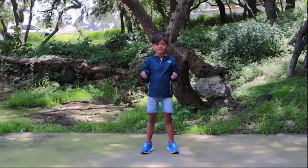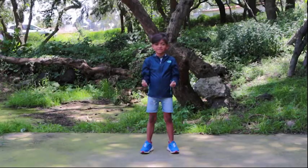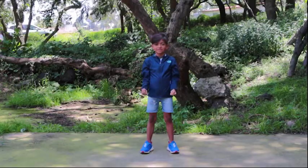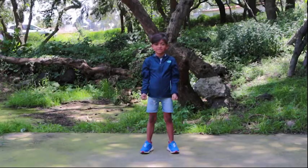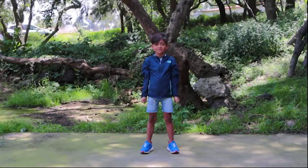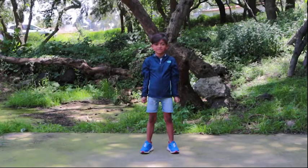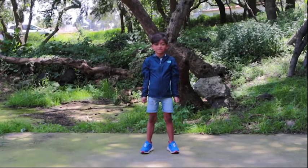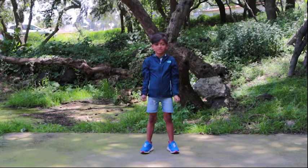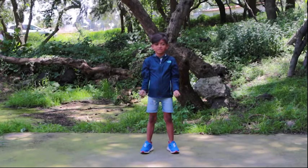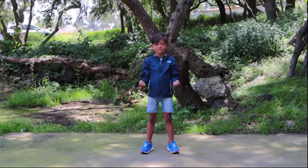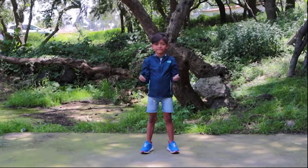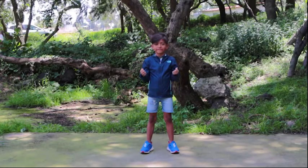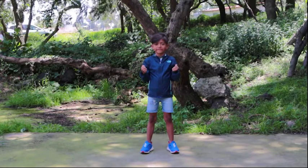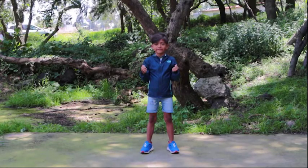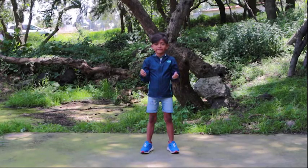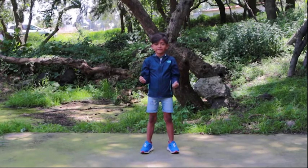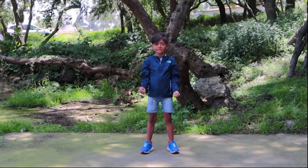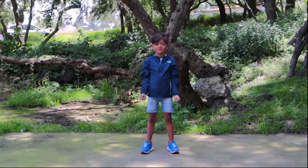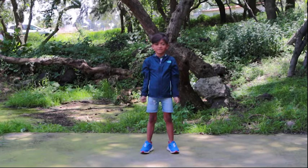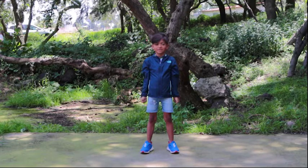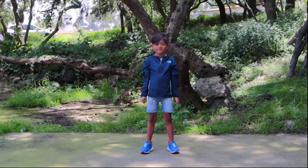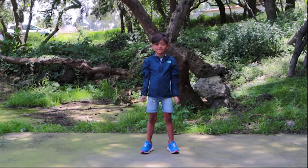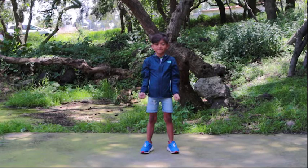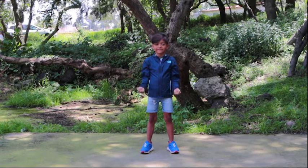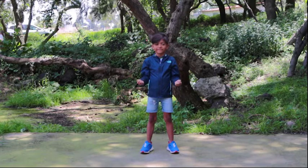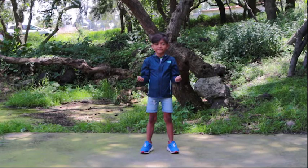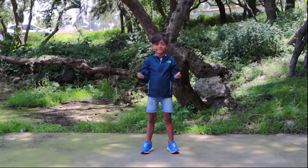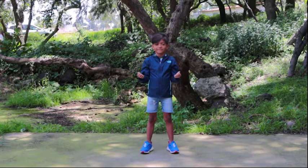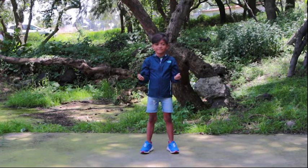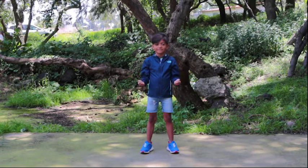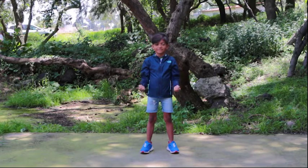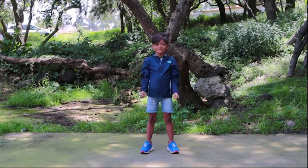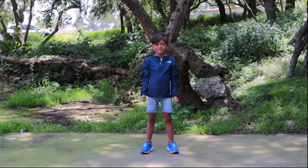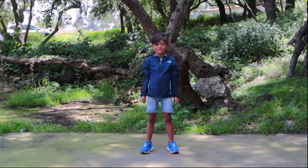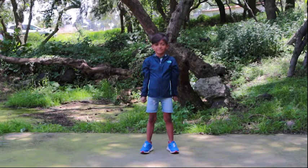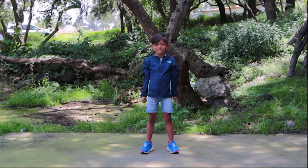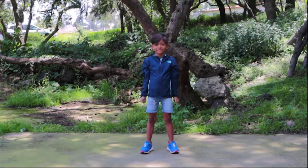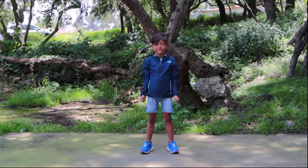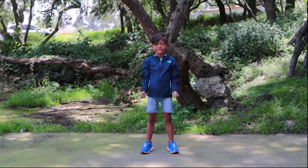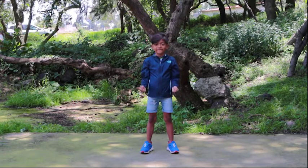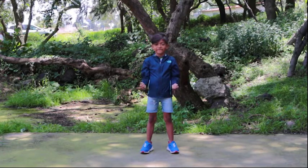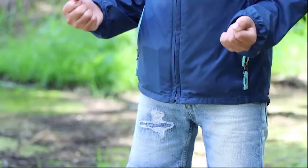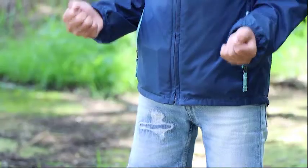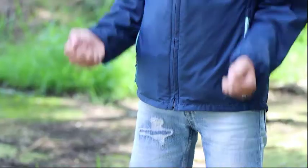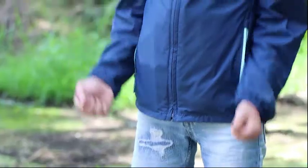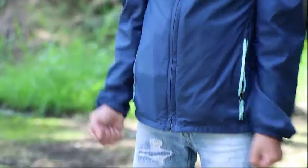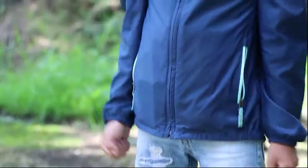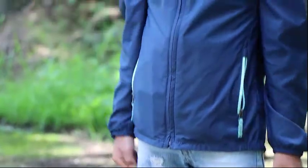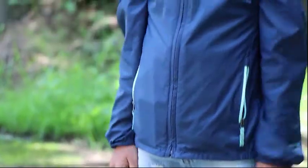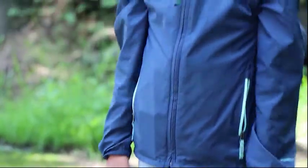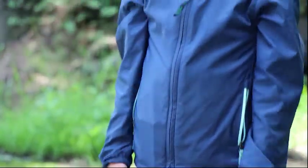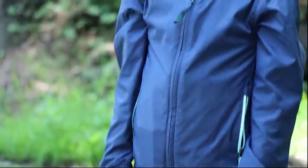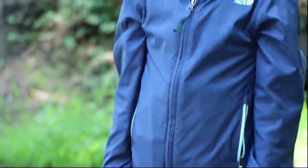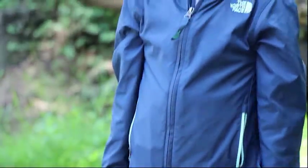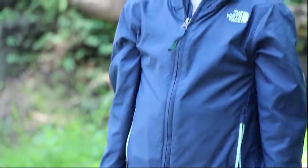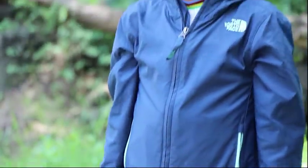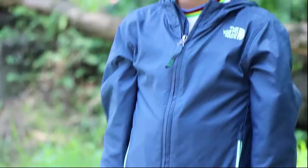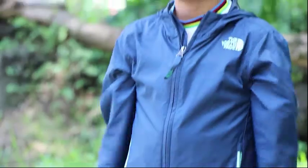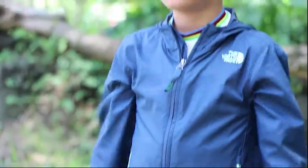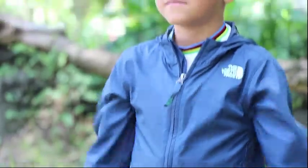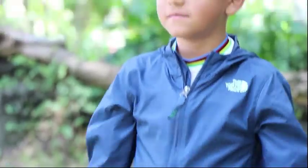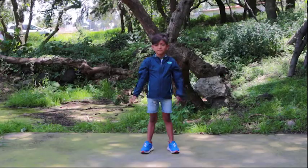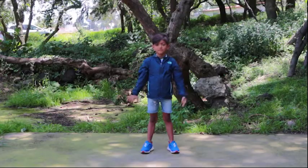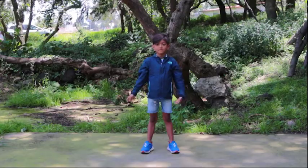vez más, con fuerza, que se vea. Otra más, bien, descansamos, agitamos